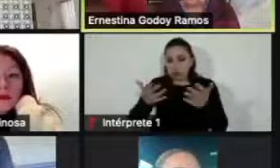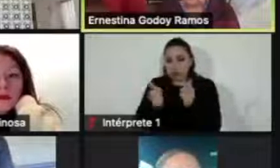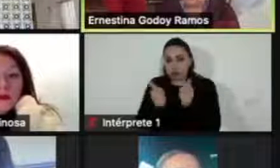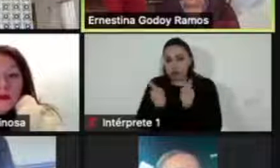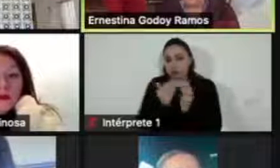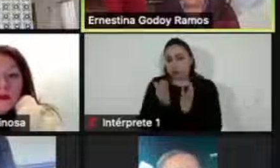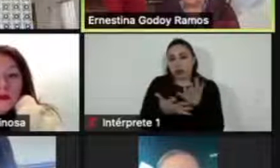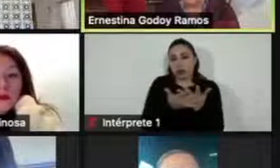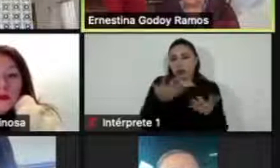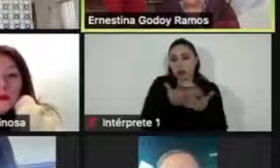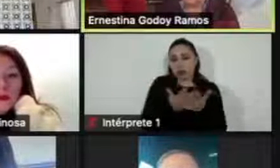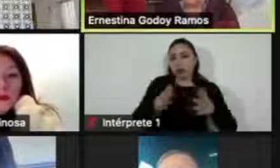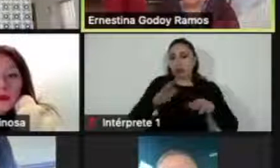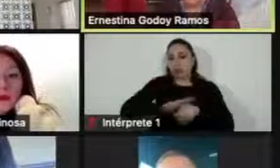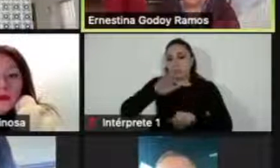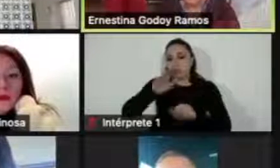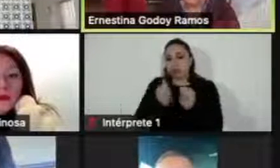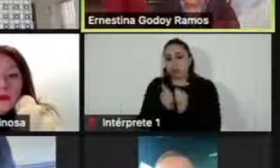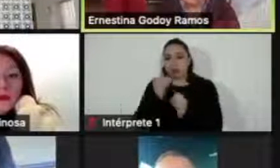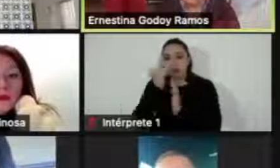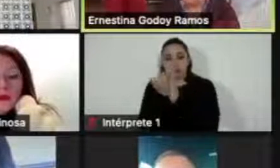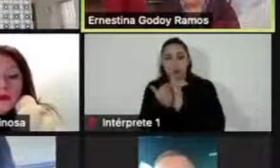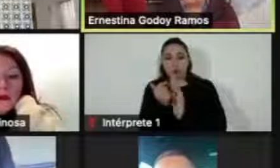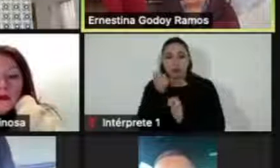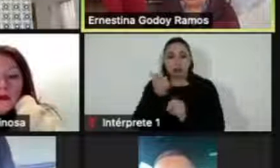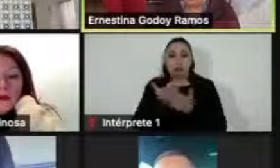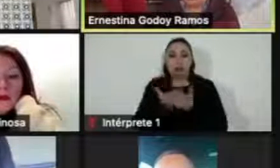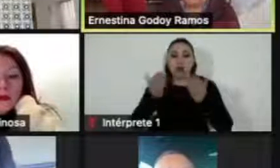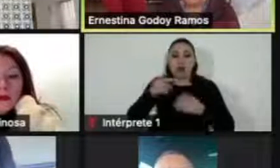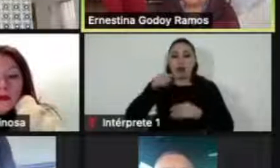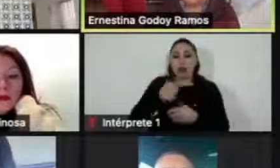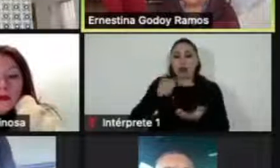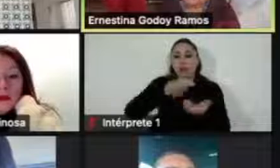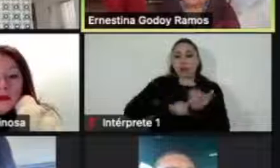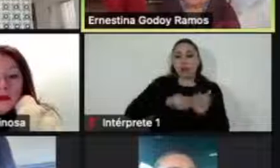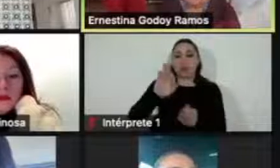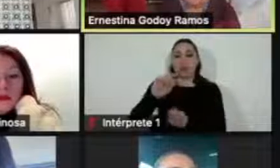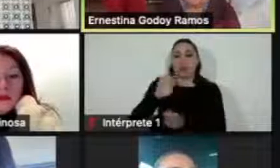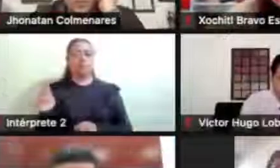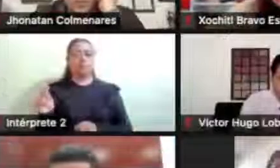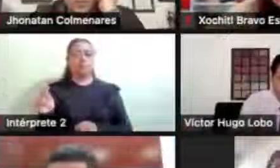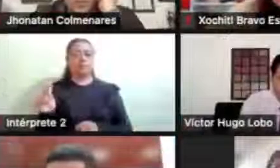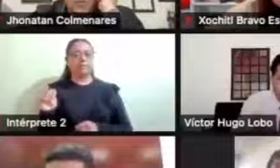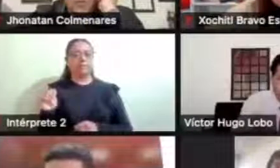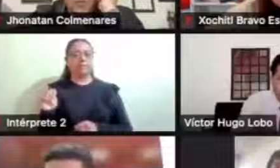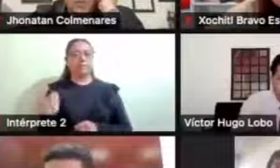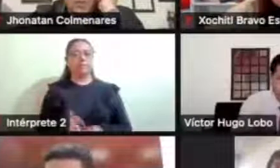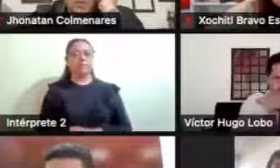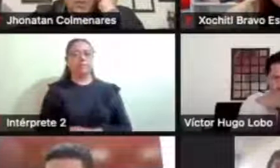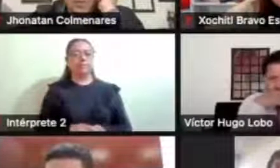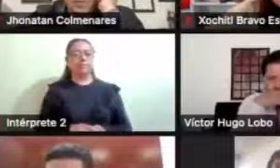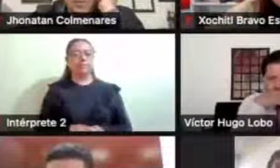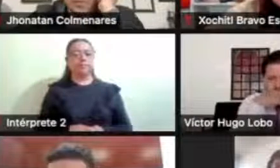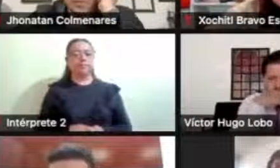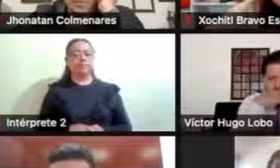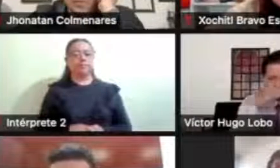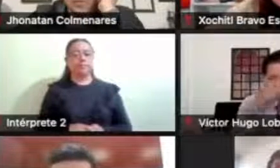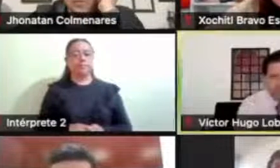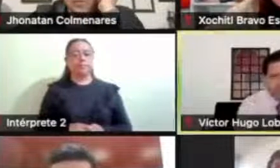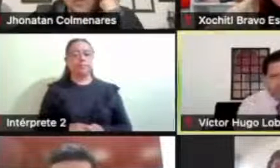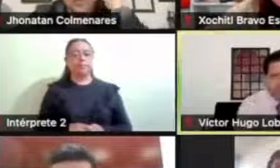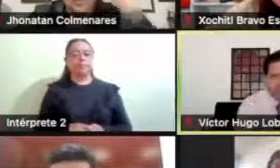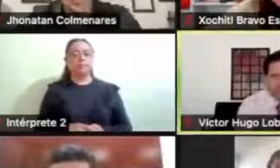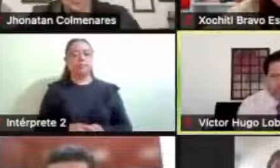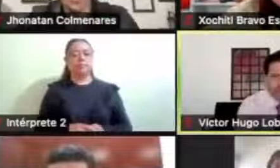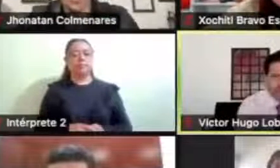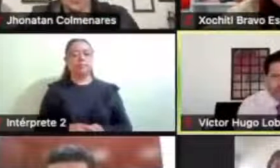con cada una de las acciones previstas en la alerta de género. Solicitó a las y los legisladores que reasignen recursos o economías que tenga el propio